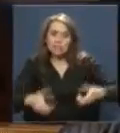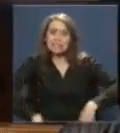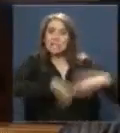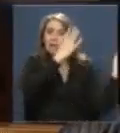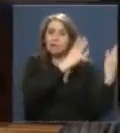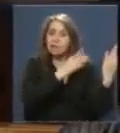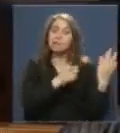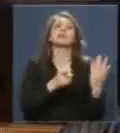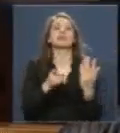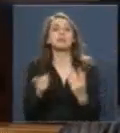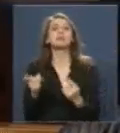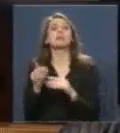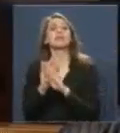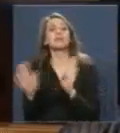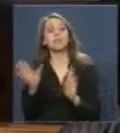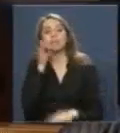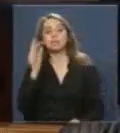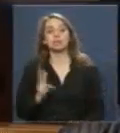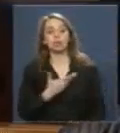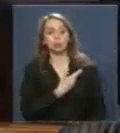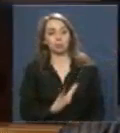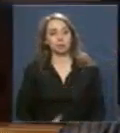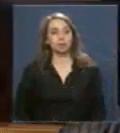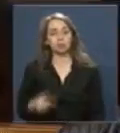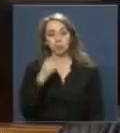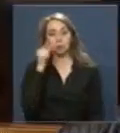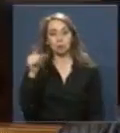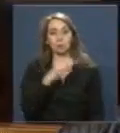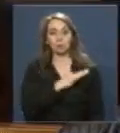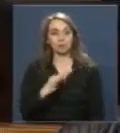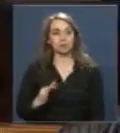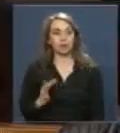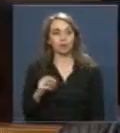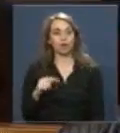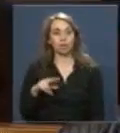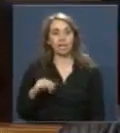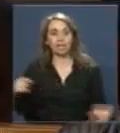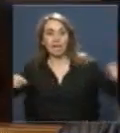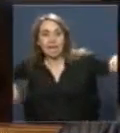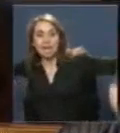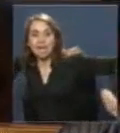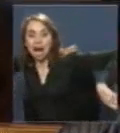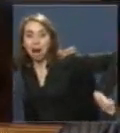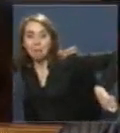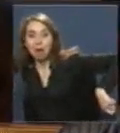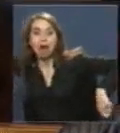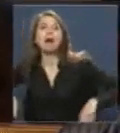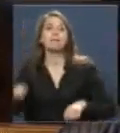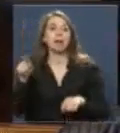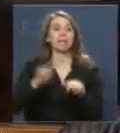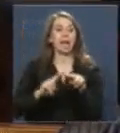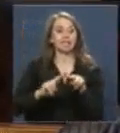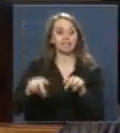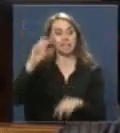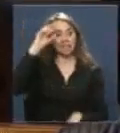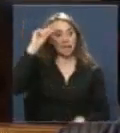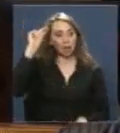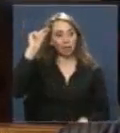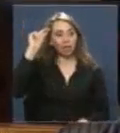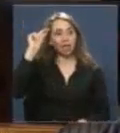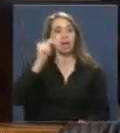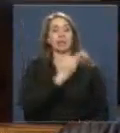presidente, estimo que ahora el ministro Fontaine va a quedar con capa para poder llevar adelante esta idea y hacer que